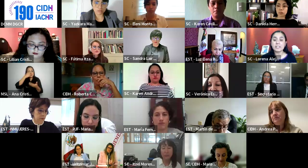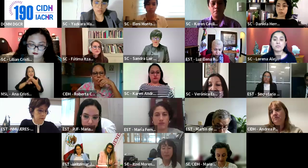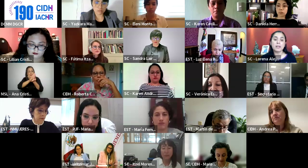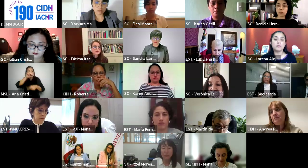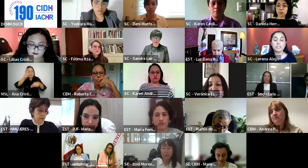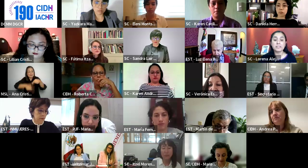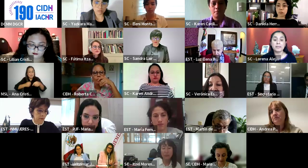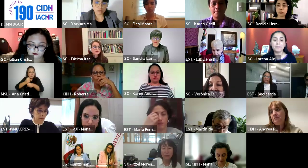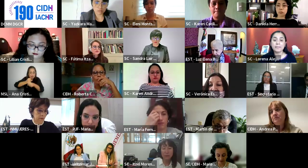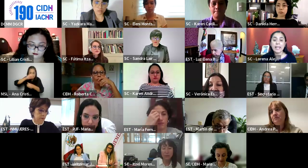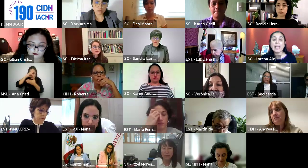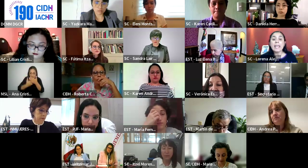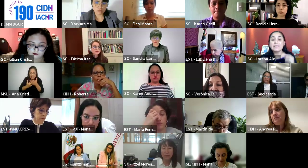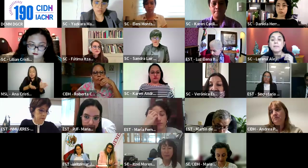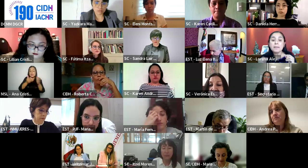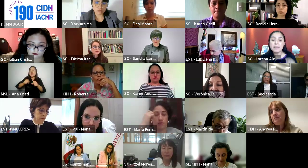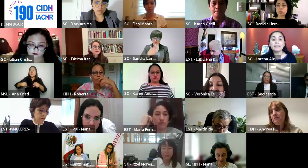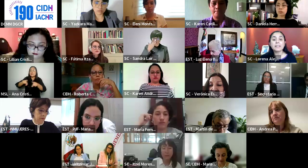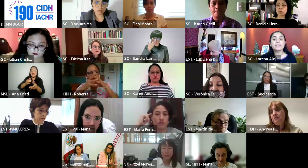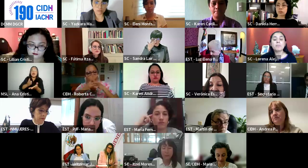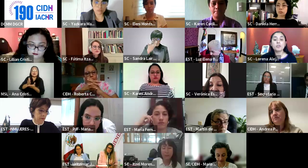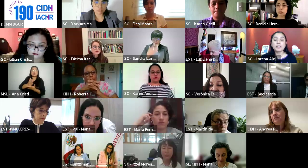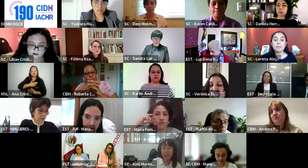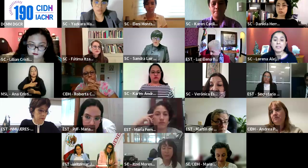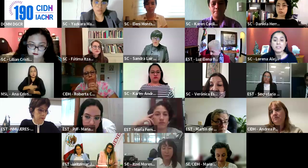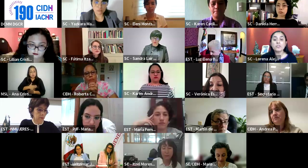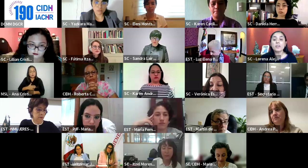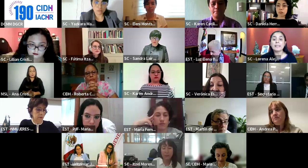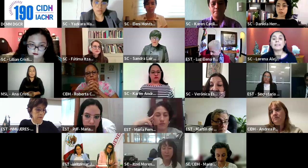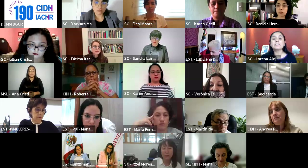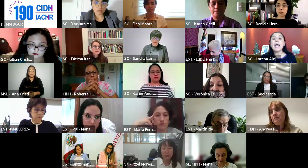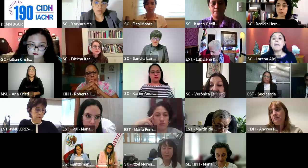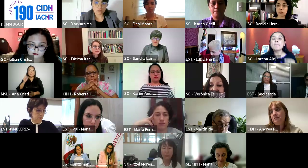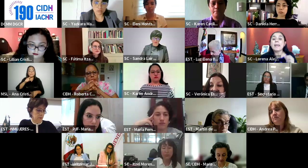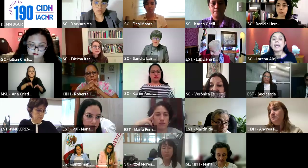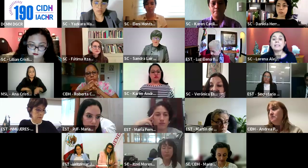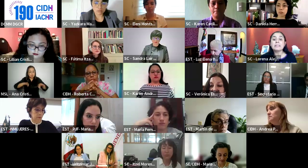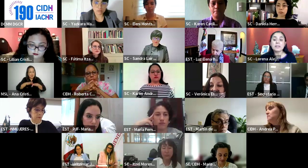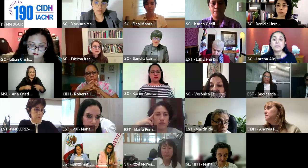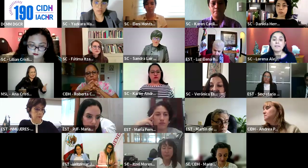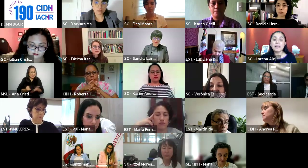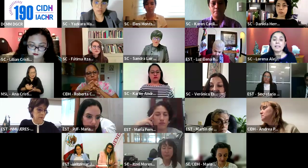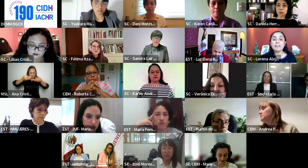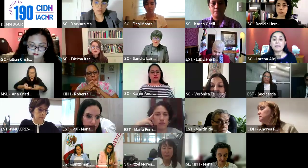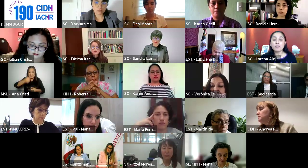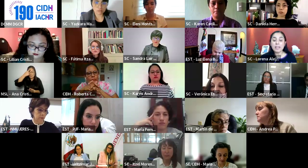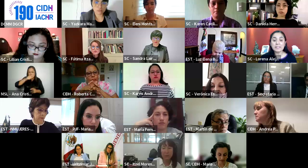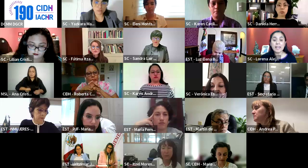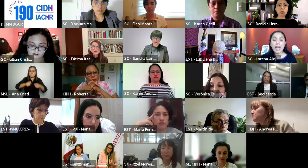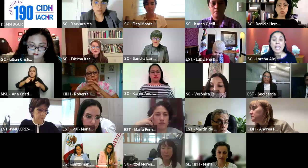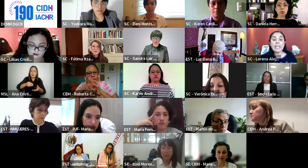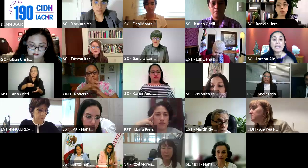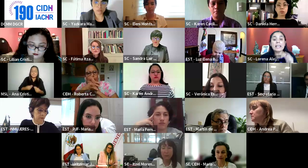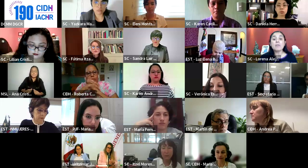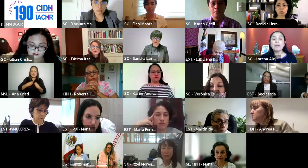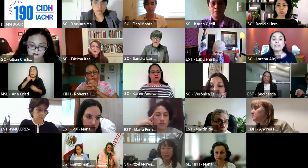y acceso a la justicia. Es apremiante que se aporten medidas concretas para garantizar una vida libre de